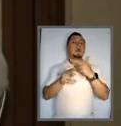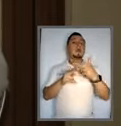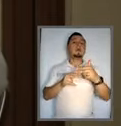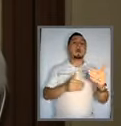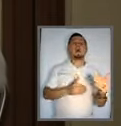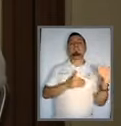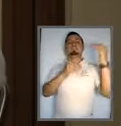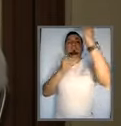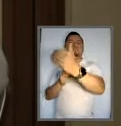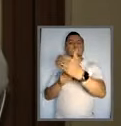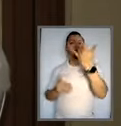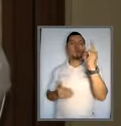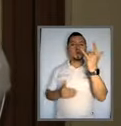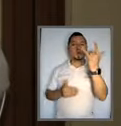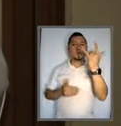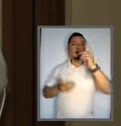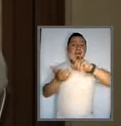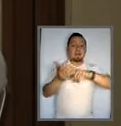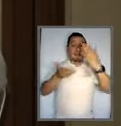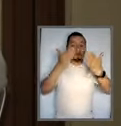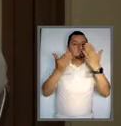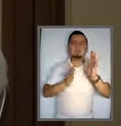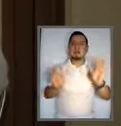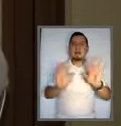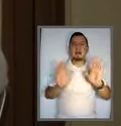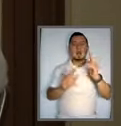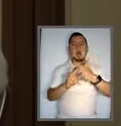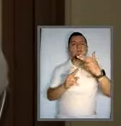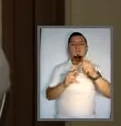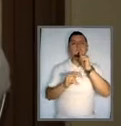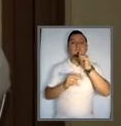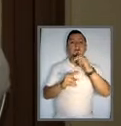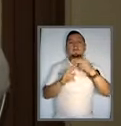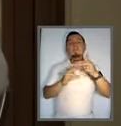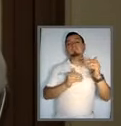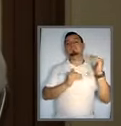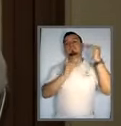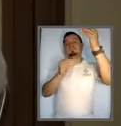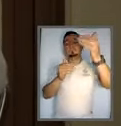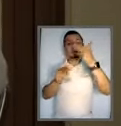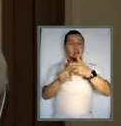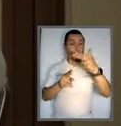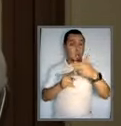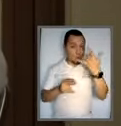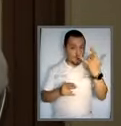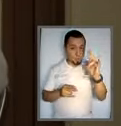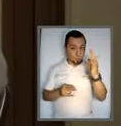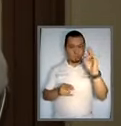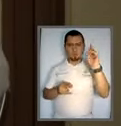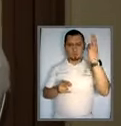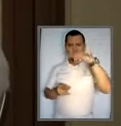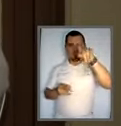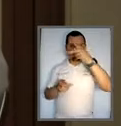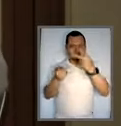julio. Lo mismo en periodos de verano intensivos que requieren algunas universidades también,